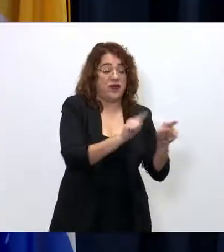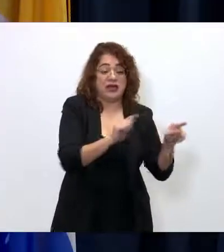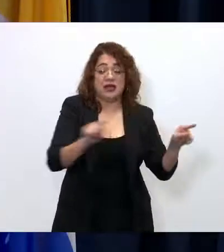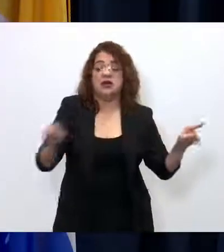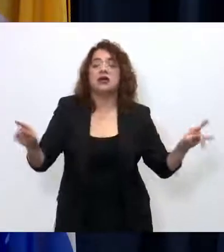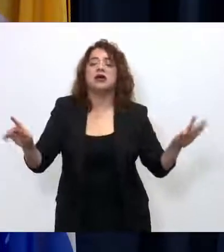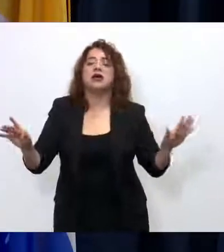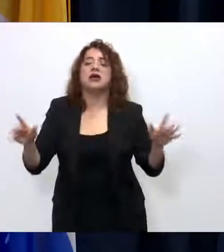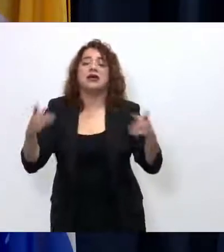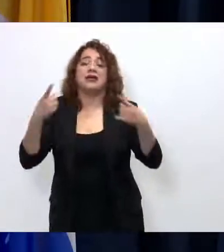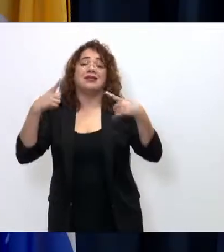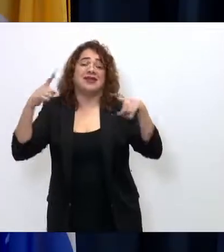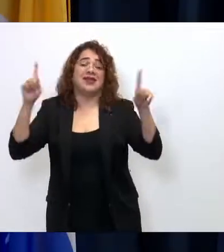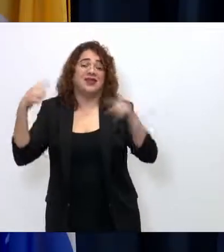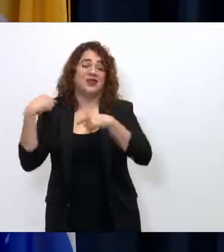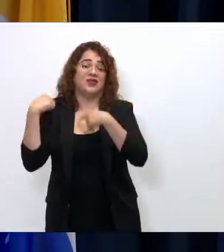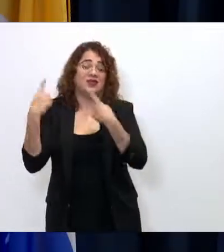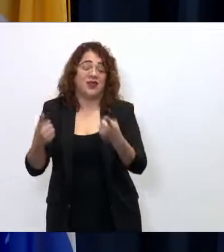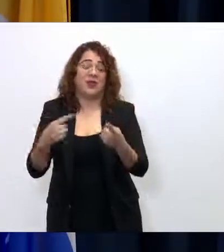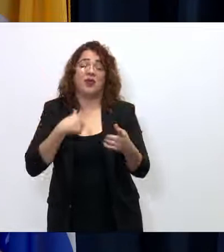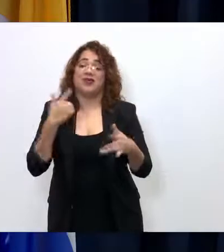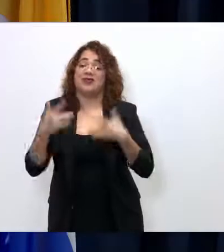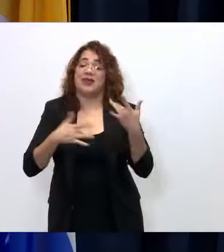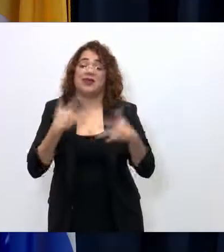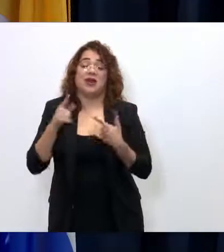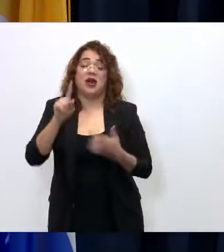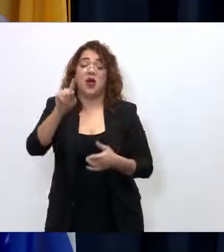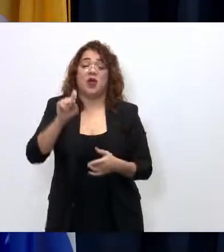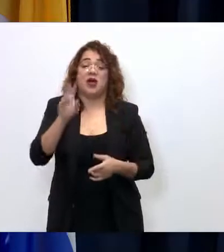que han recibido las vacunas.